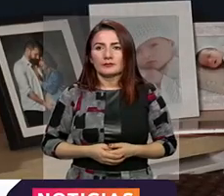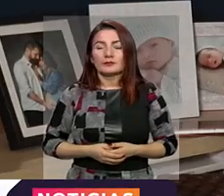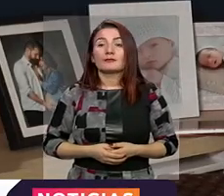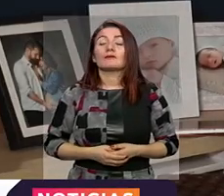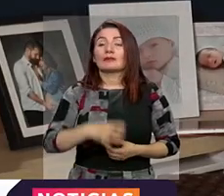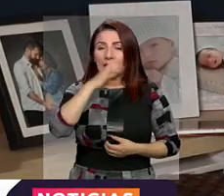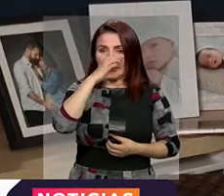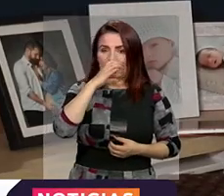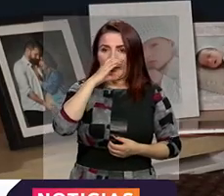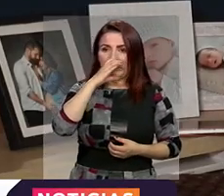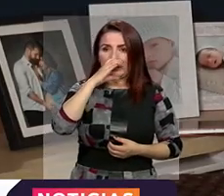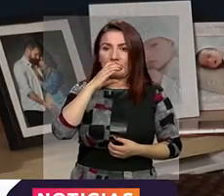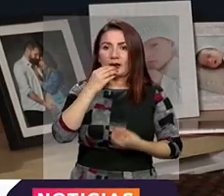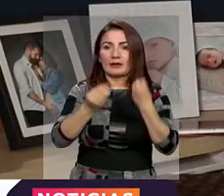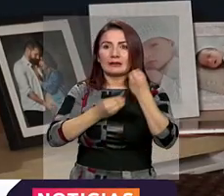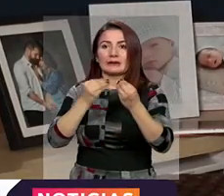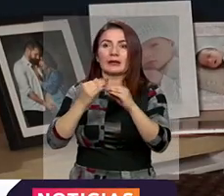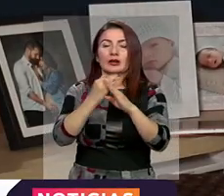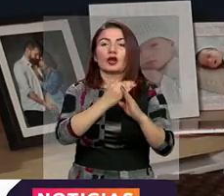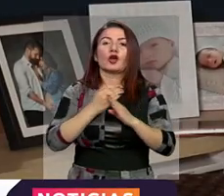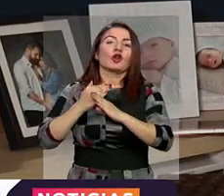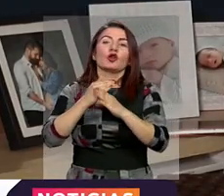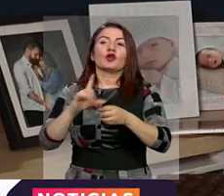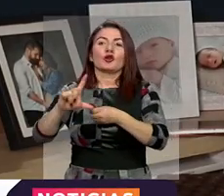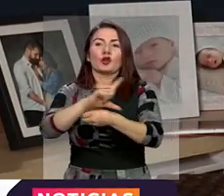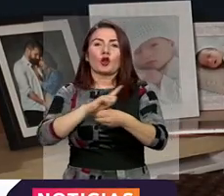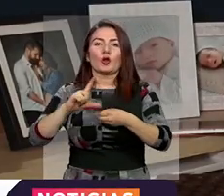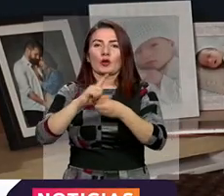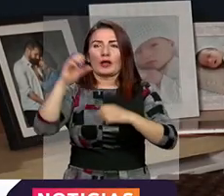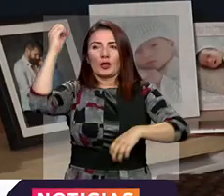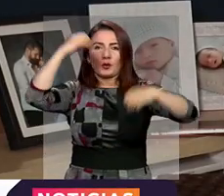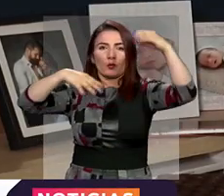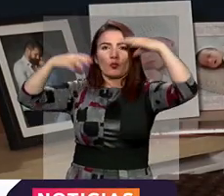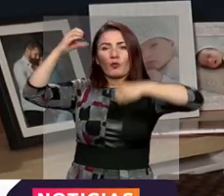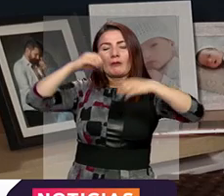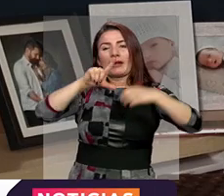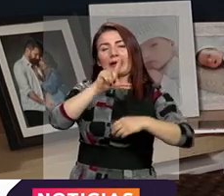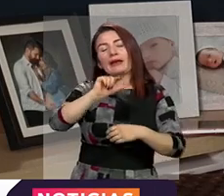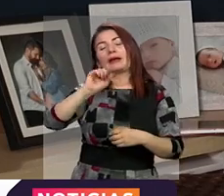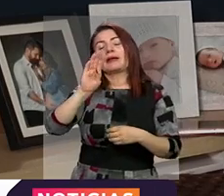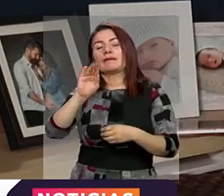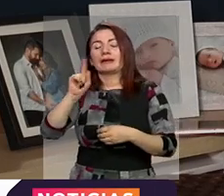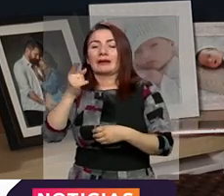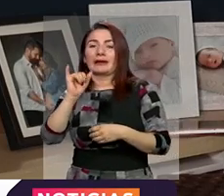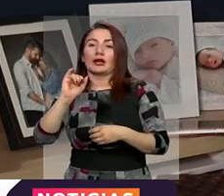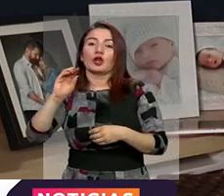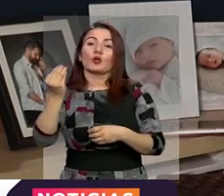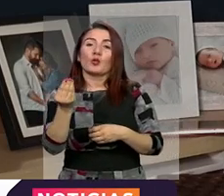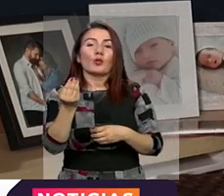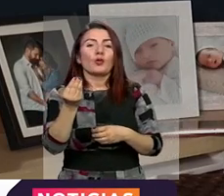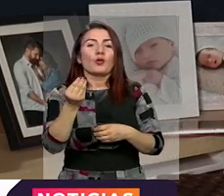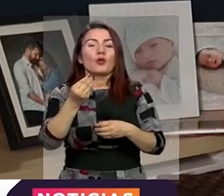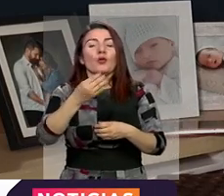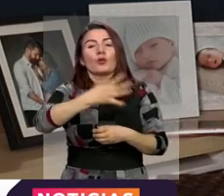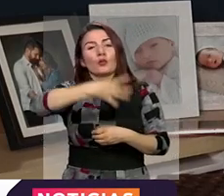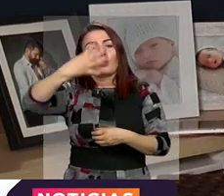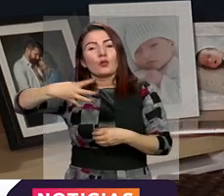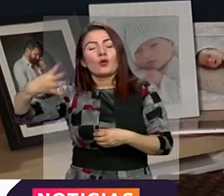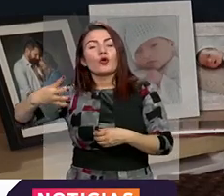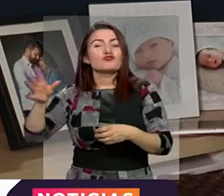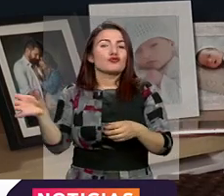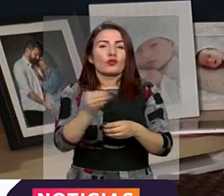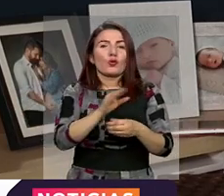Y en Chapinero fue inaugurado un frente de seguridad local para la zona de rumba LGBTIQ. El nuevo plan de seguridad cuenta con el apoyo de la comunidad